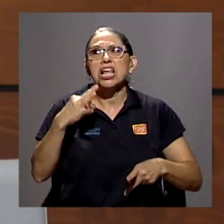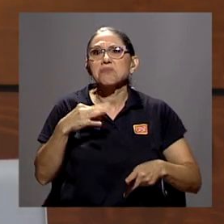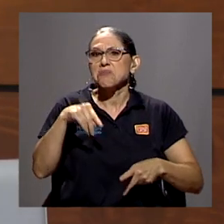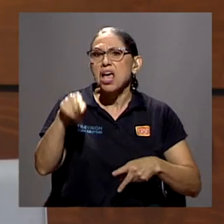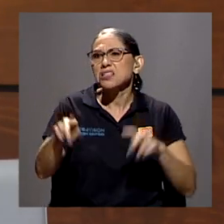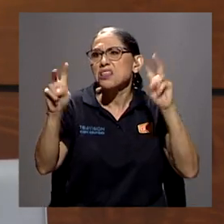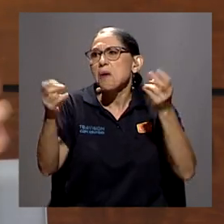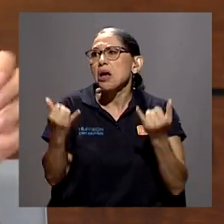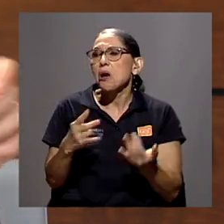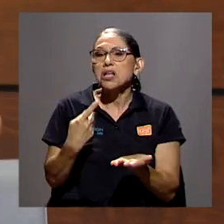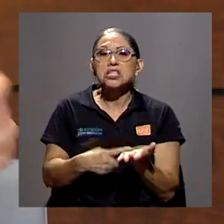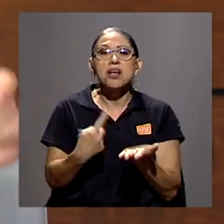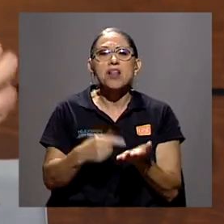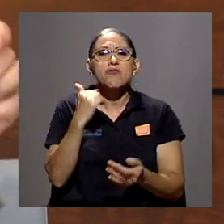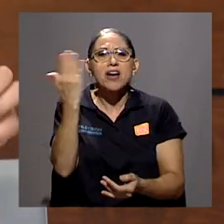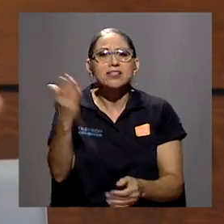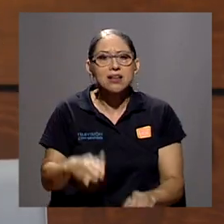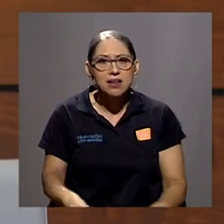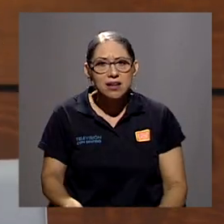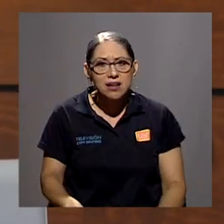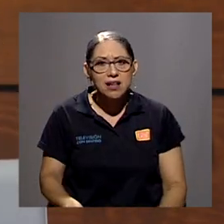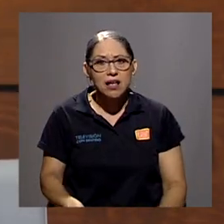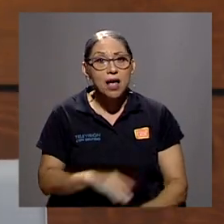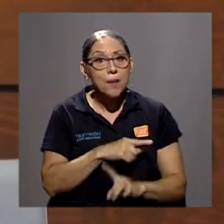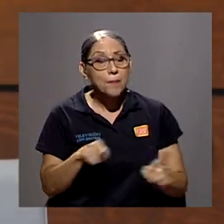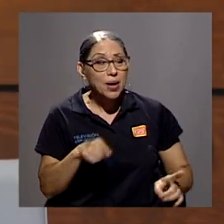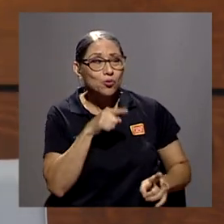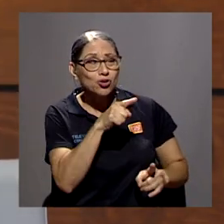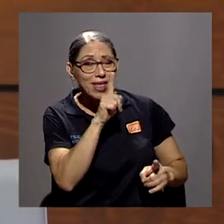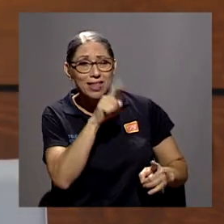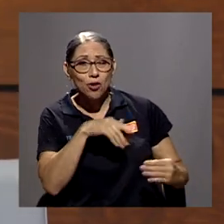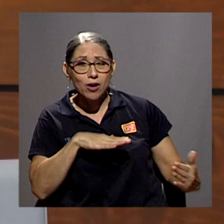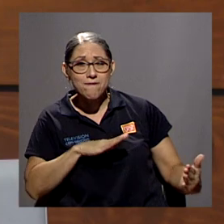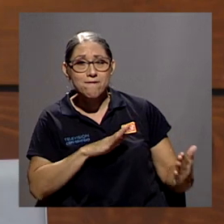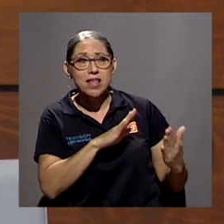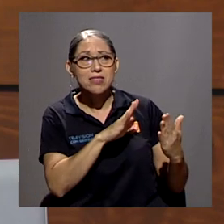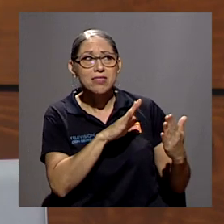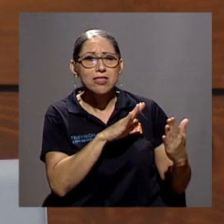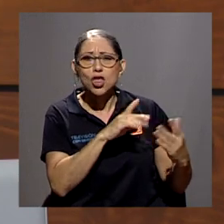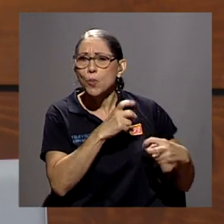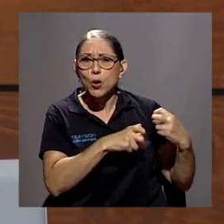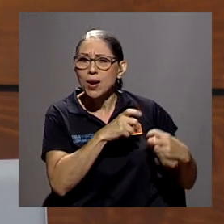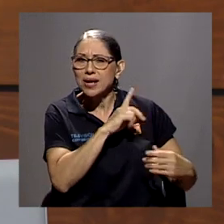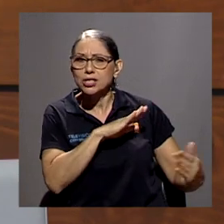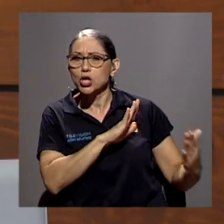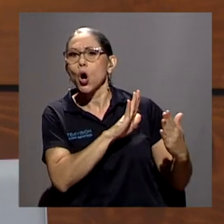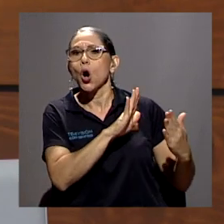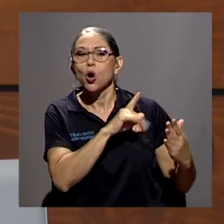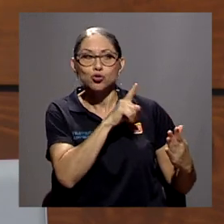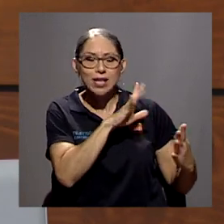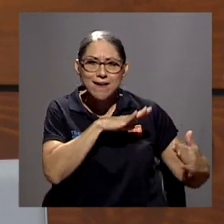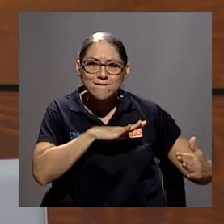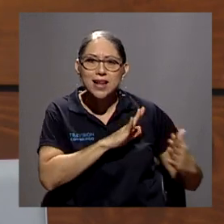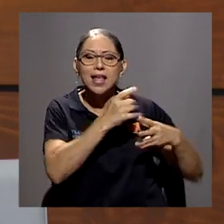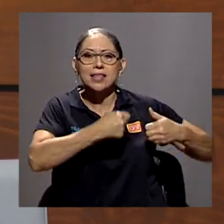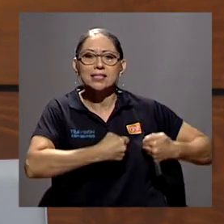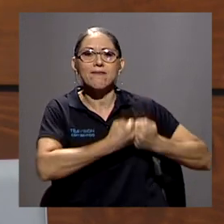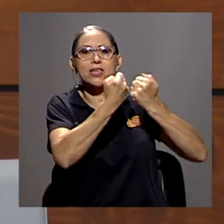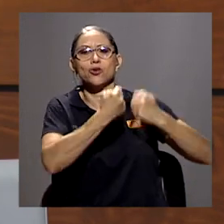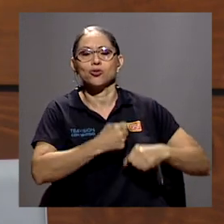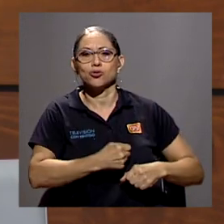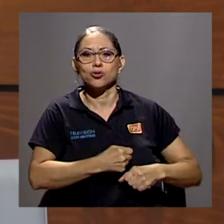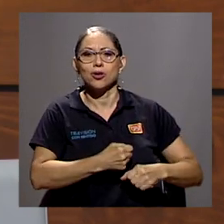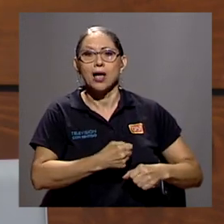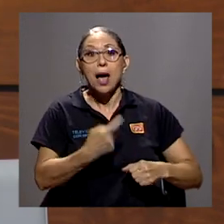sido fácil ya y usted ha tenido que enfrentar no voy a decir problemas pero grandes desafíos y va íntimamente ligado a como los protocolos